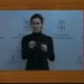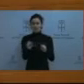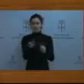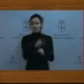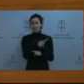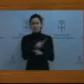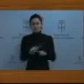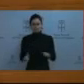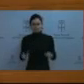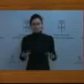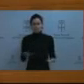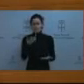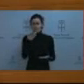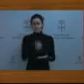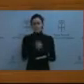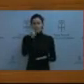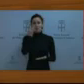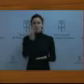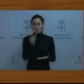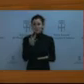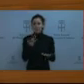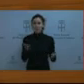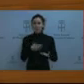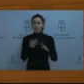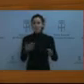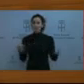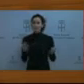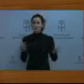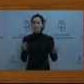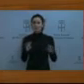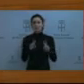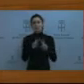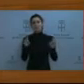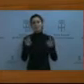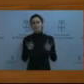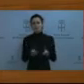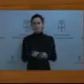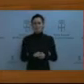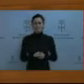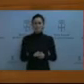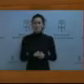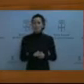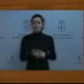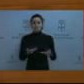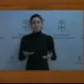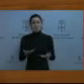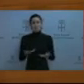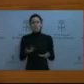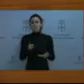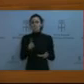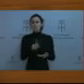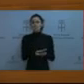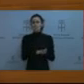Miren, si la certificación es de origen, estamos hablando de un concepto territorial y no está referida a la